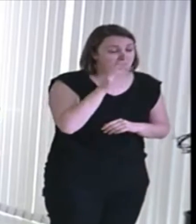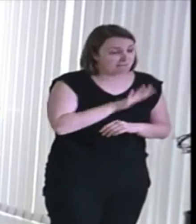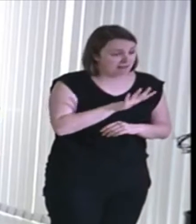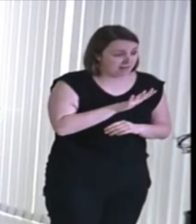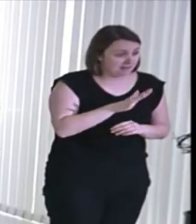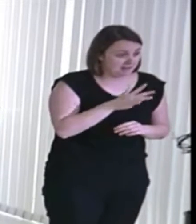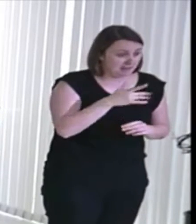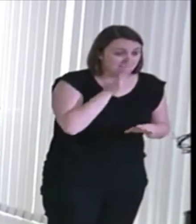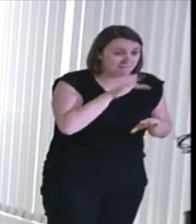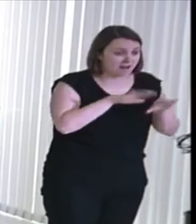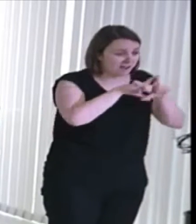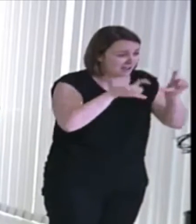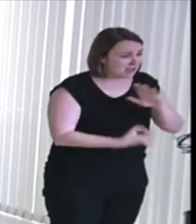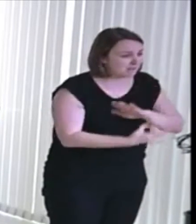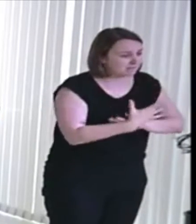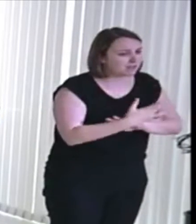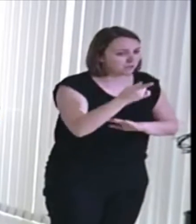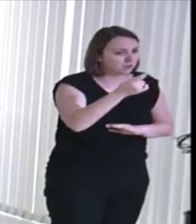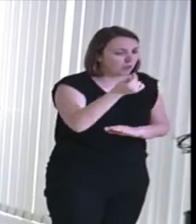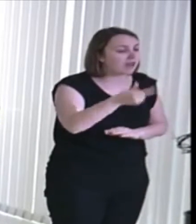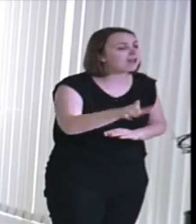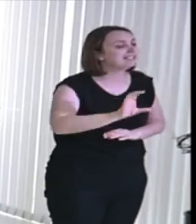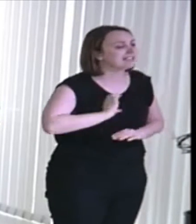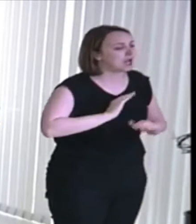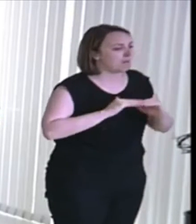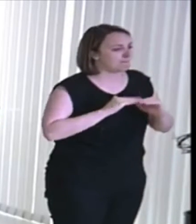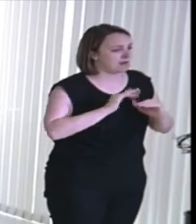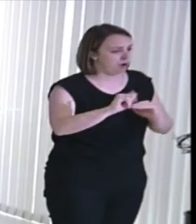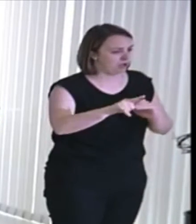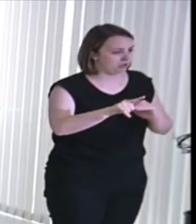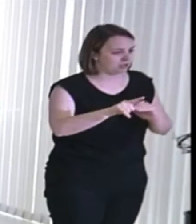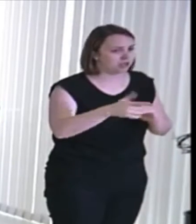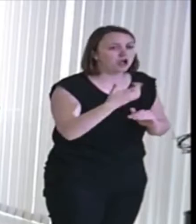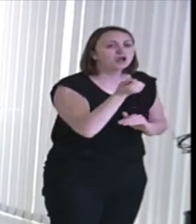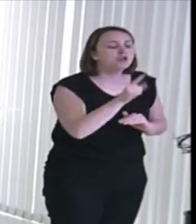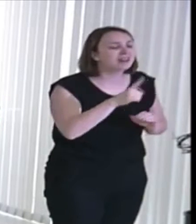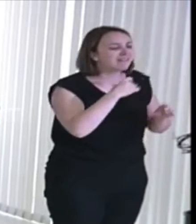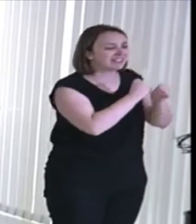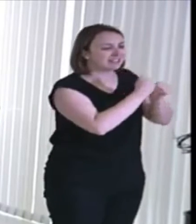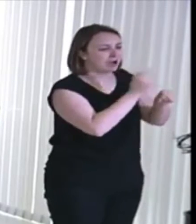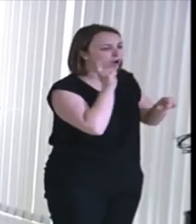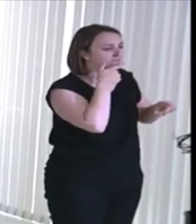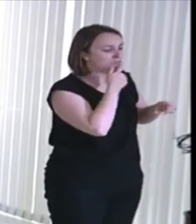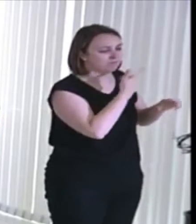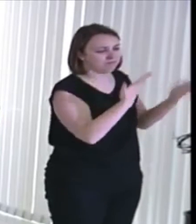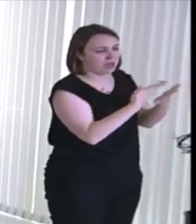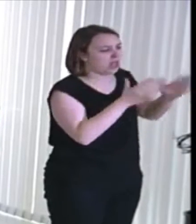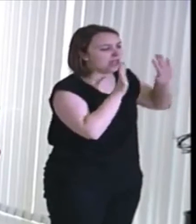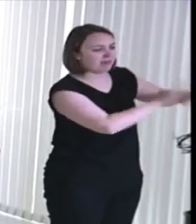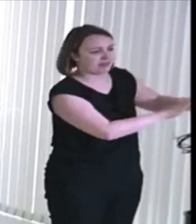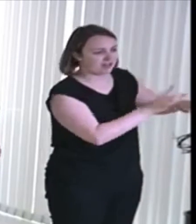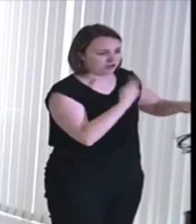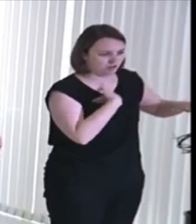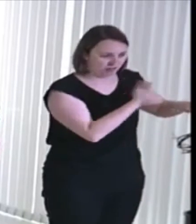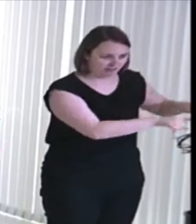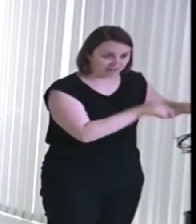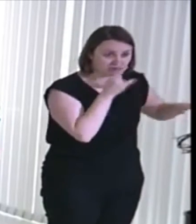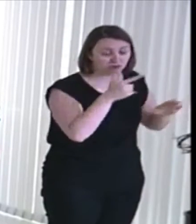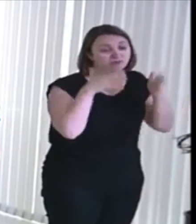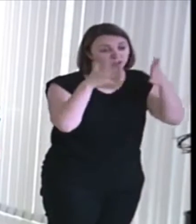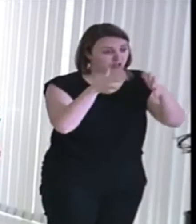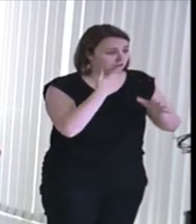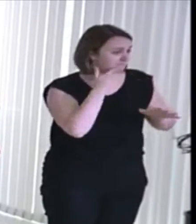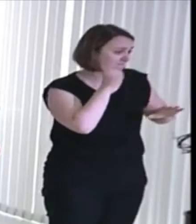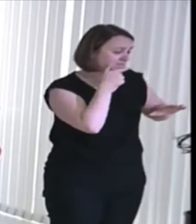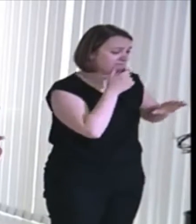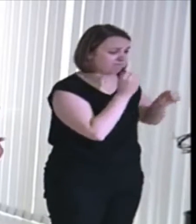muy importante para emprender, que es un salario, aunque sea mínimo. No necesitas dejar un trabajo para poner en marcha ningún proyecto, yo te aconsejo que no lo hagas, de